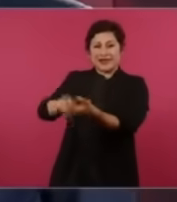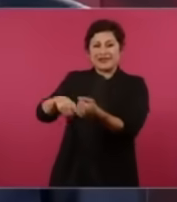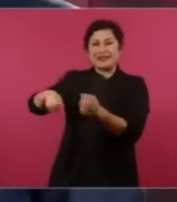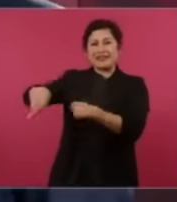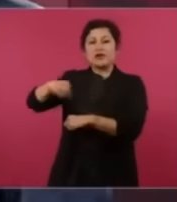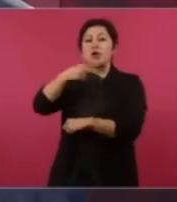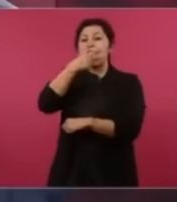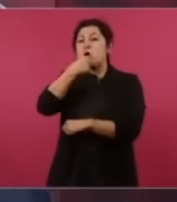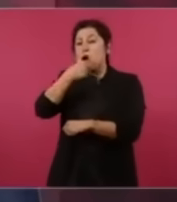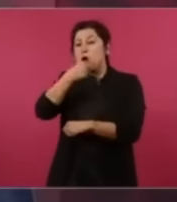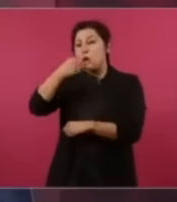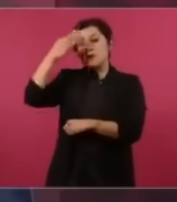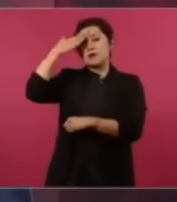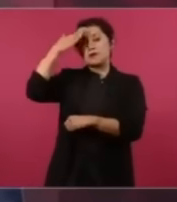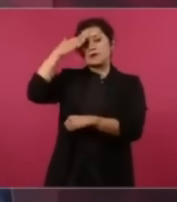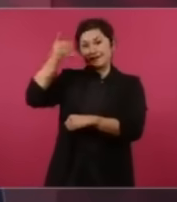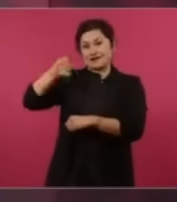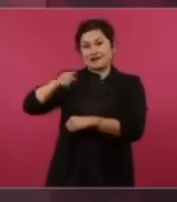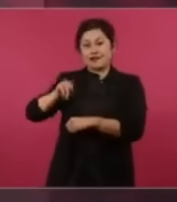antes,